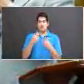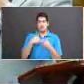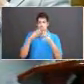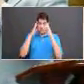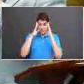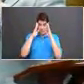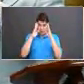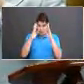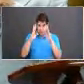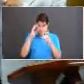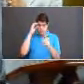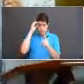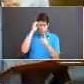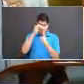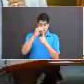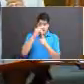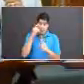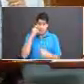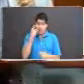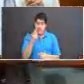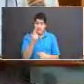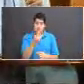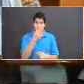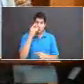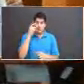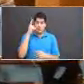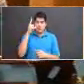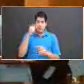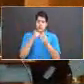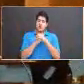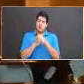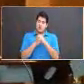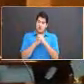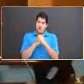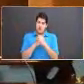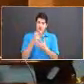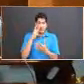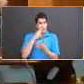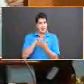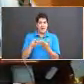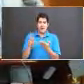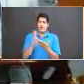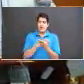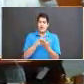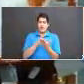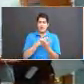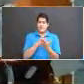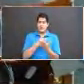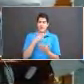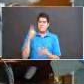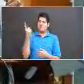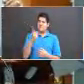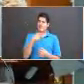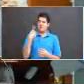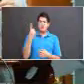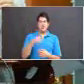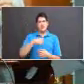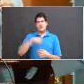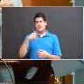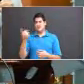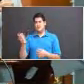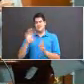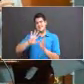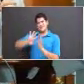¿Qué? La búsqueda del Señor. Orar. Leer la Biblia. Todo lo demás ya era secundario. Todo lo